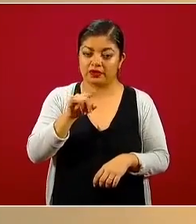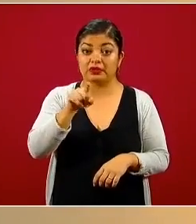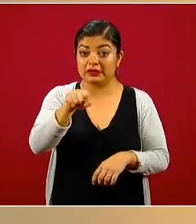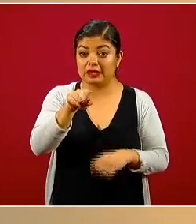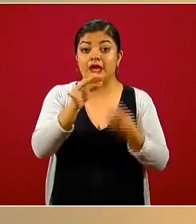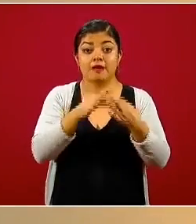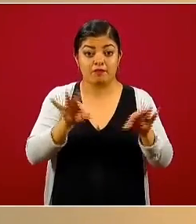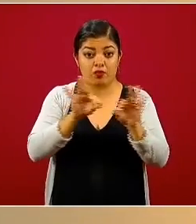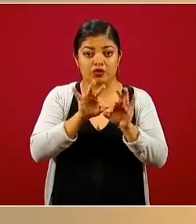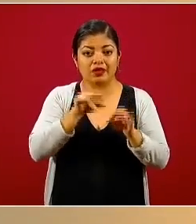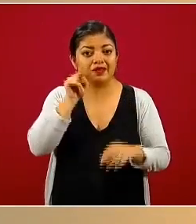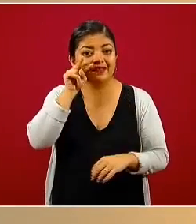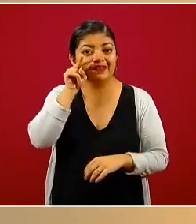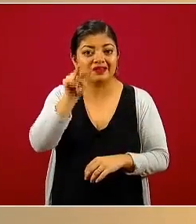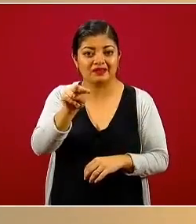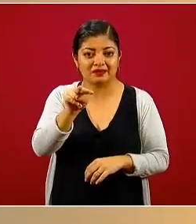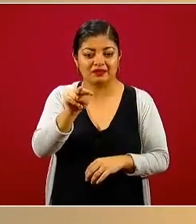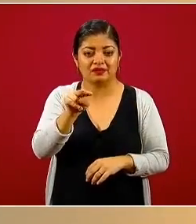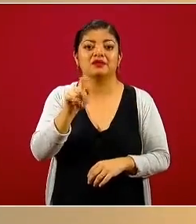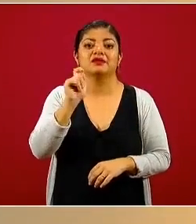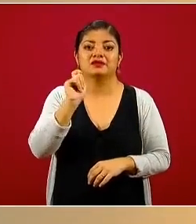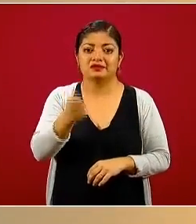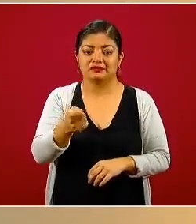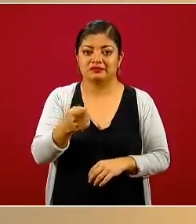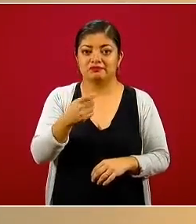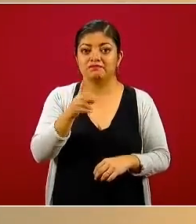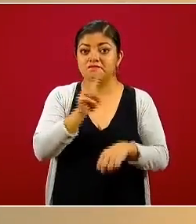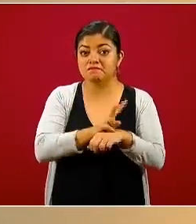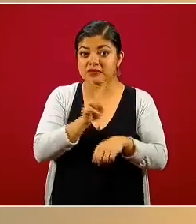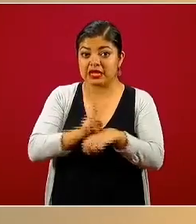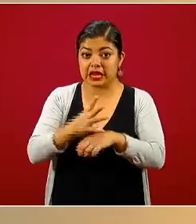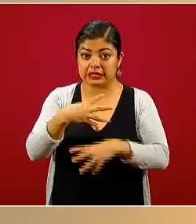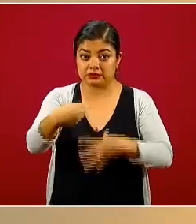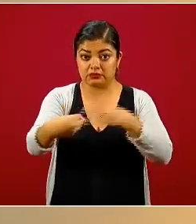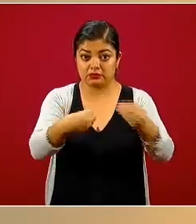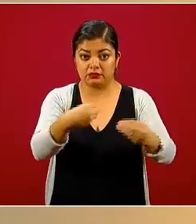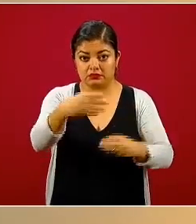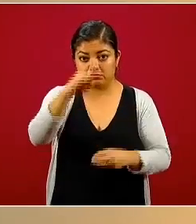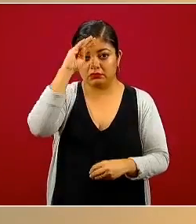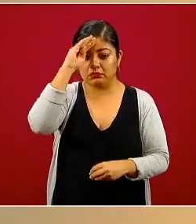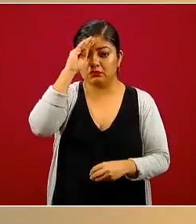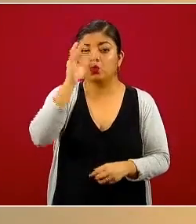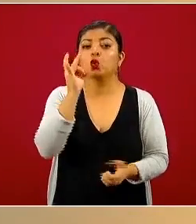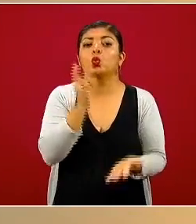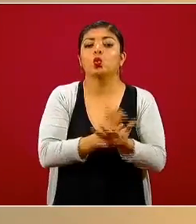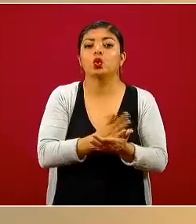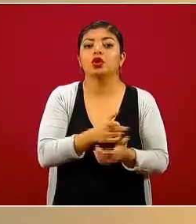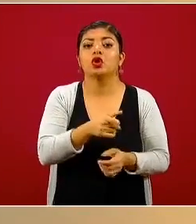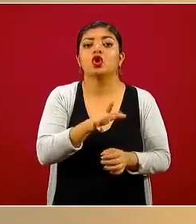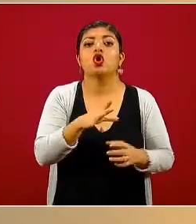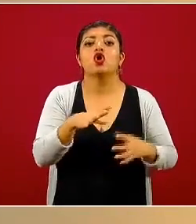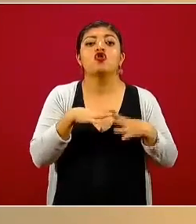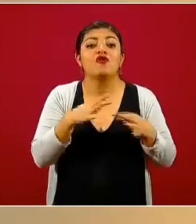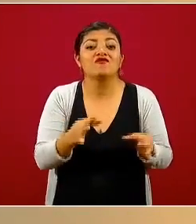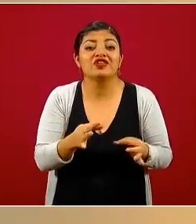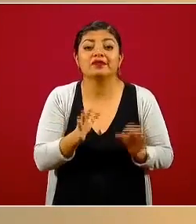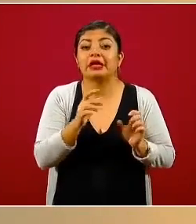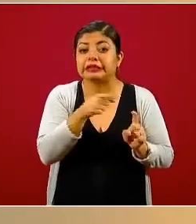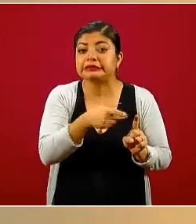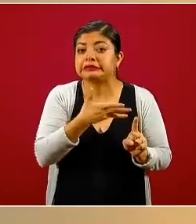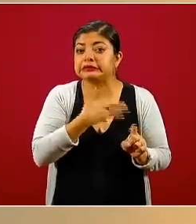visualizar y recordar que la vigilancia epidemiológica no depende solamente de casos confirmados, depende de un número amplio